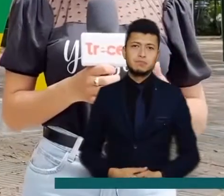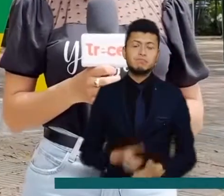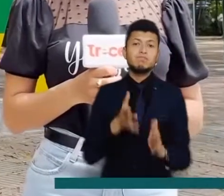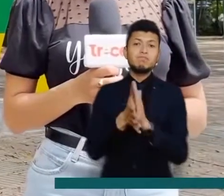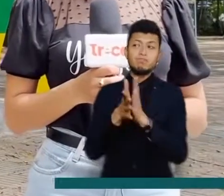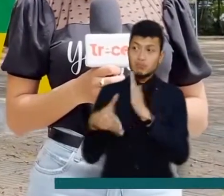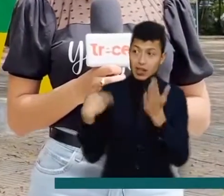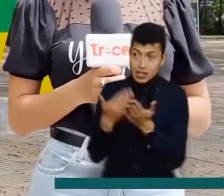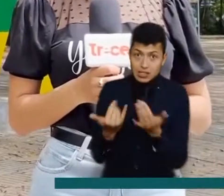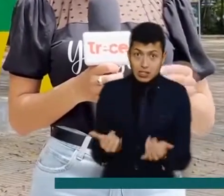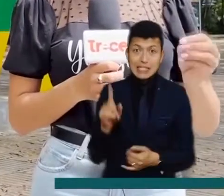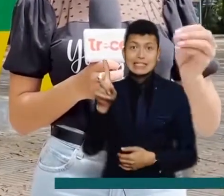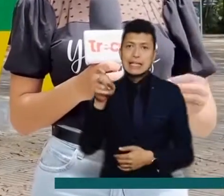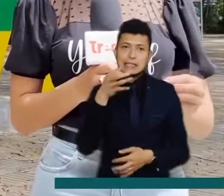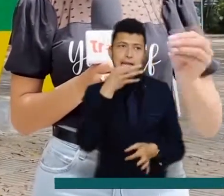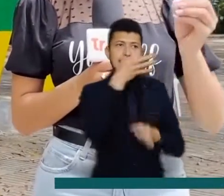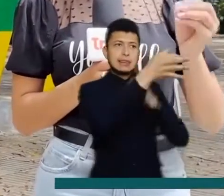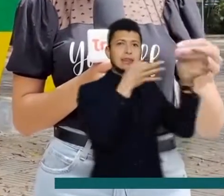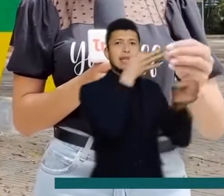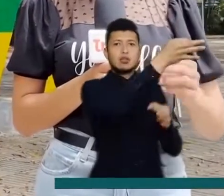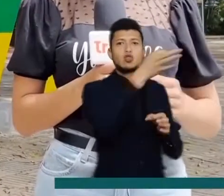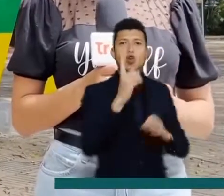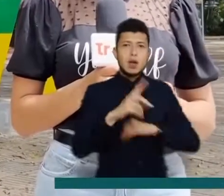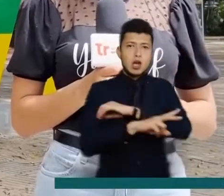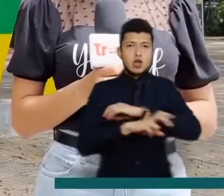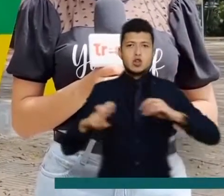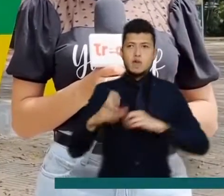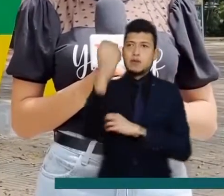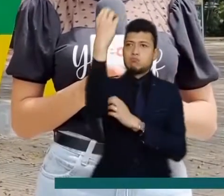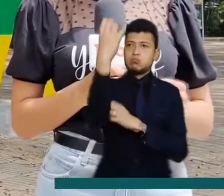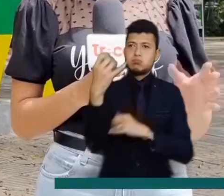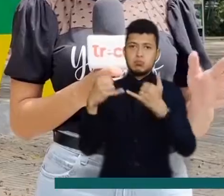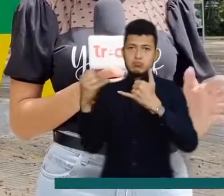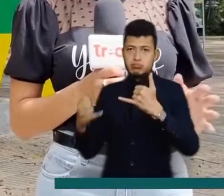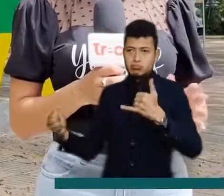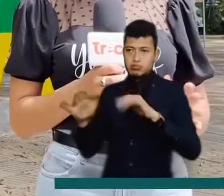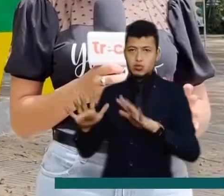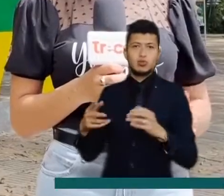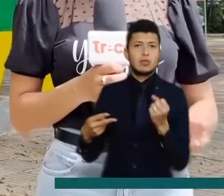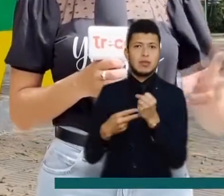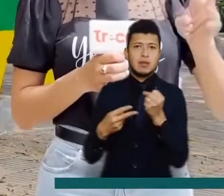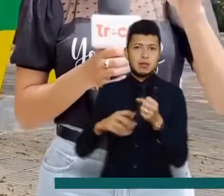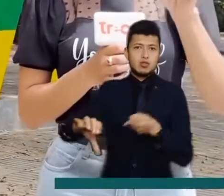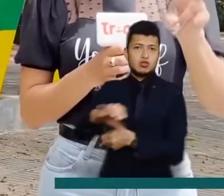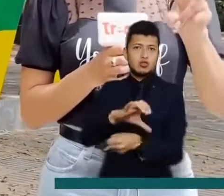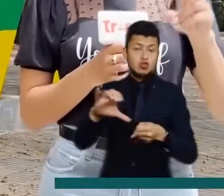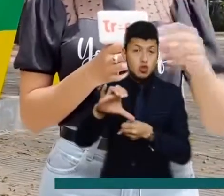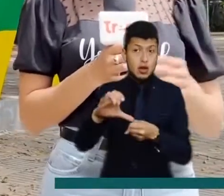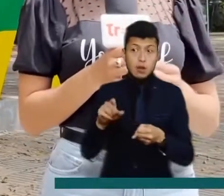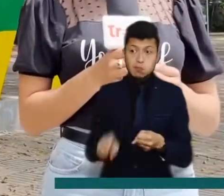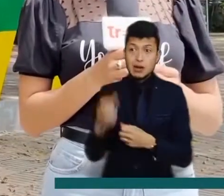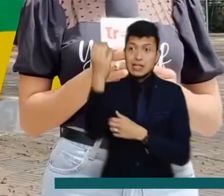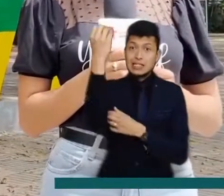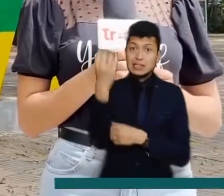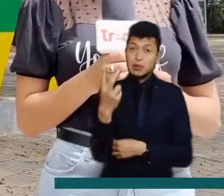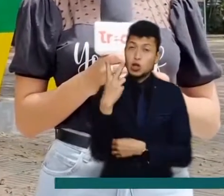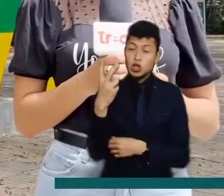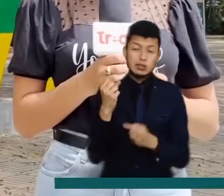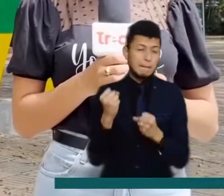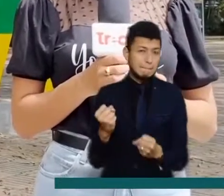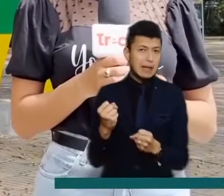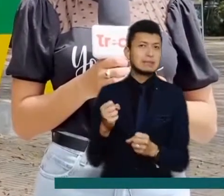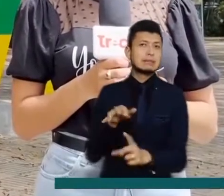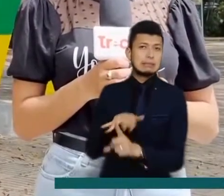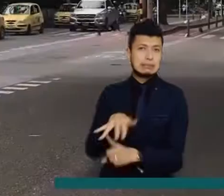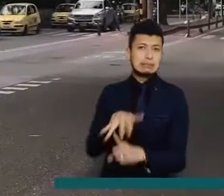A la fecha van más de 6 denuncias interpuestas por el robo del cableado semafórico en la ciudad de Neiva, siendo 2 semáforos los más